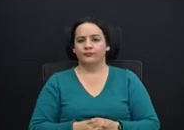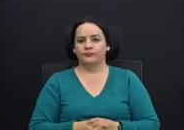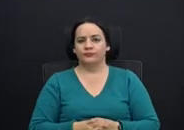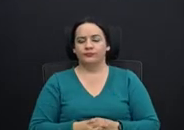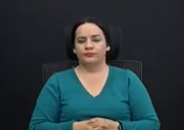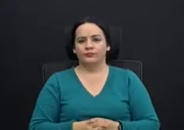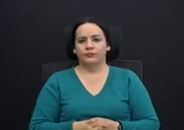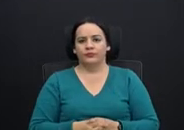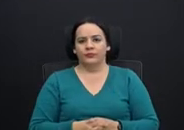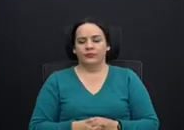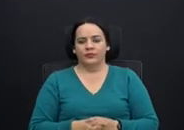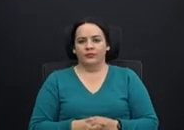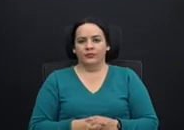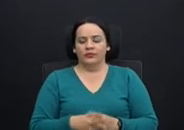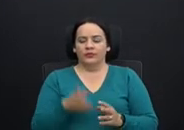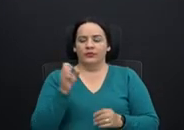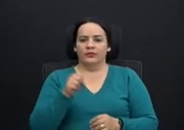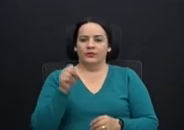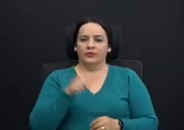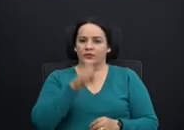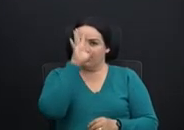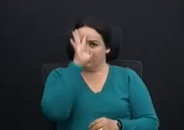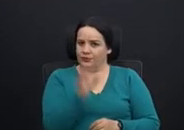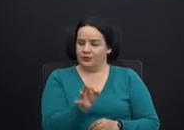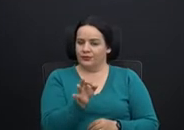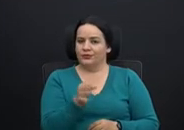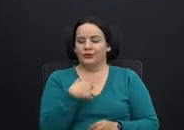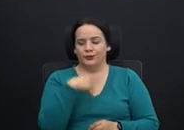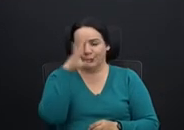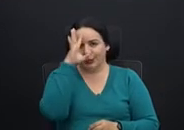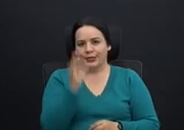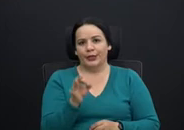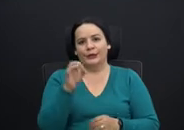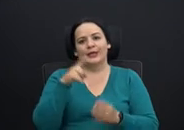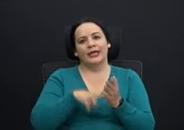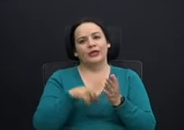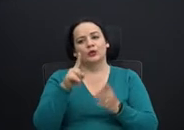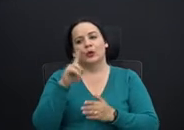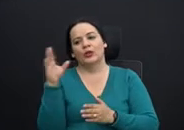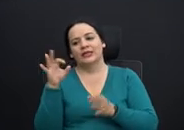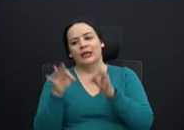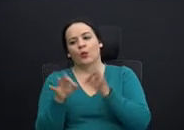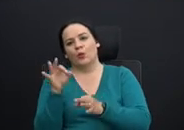¿Aló? Yo sí creo que, digamos, que eso es ser juez y parte,